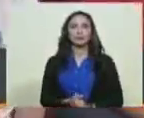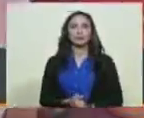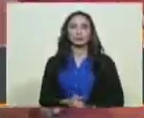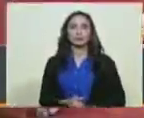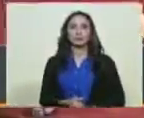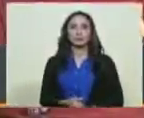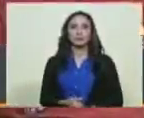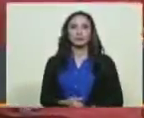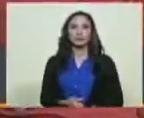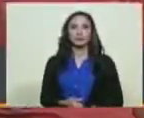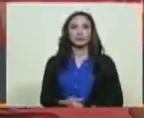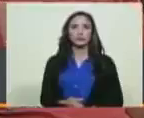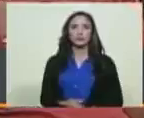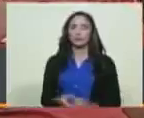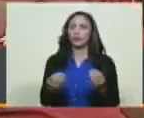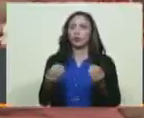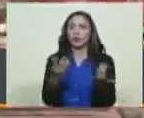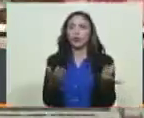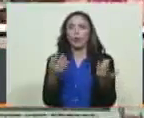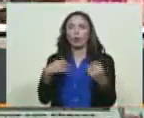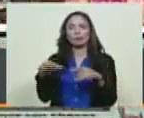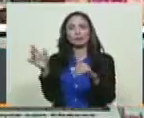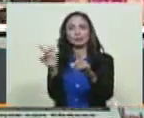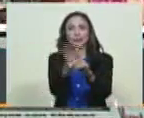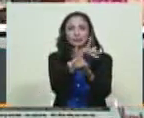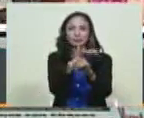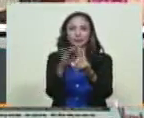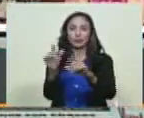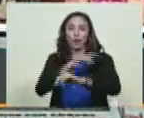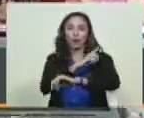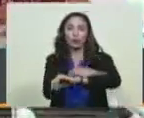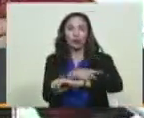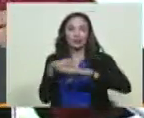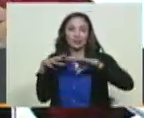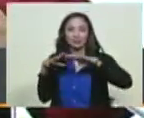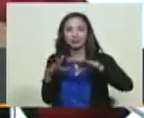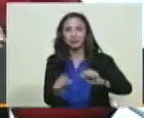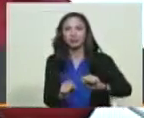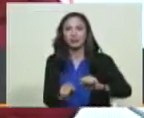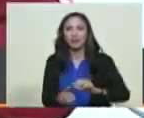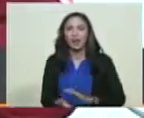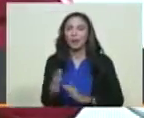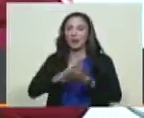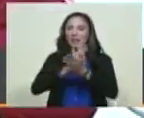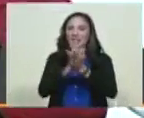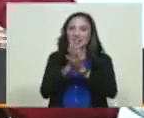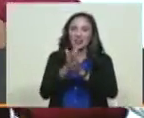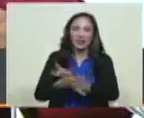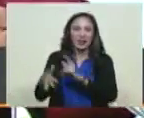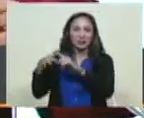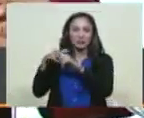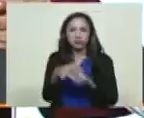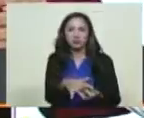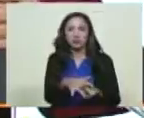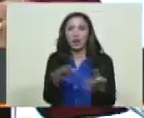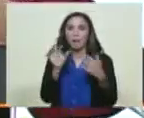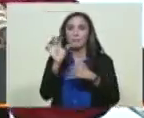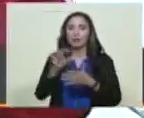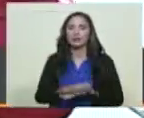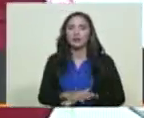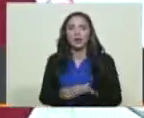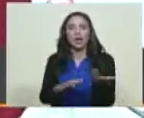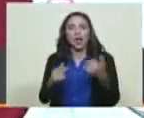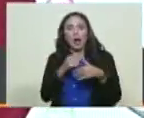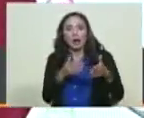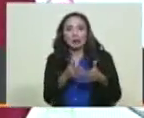y utilizaron todo el poder para encajonar al país y llevarnos a un